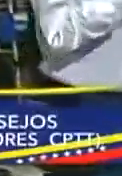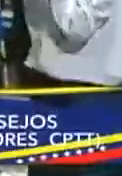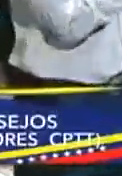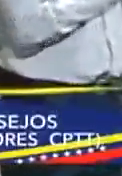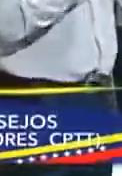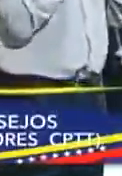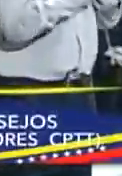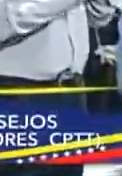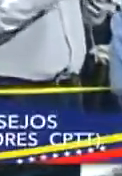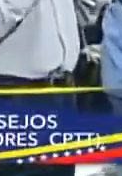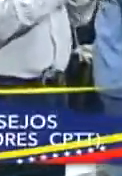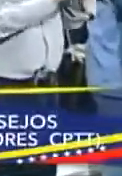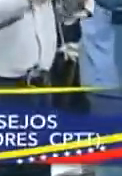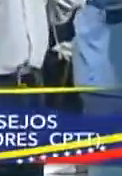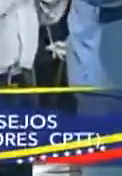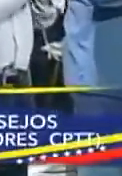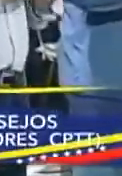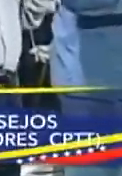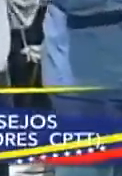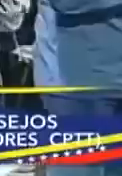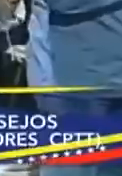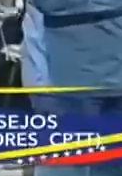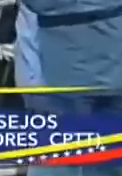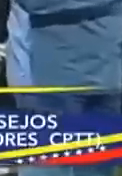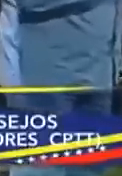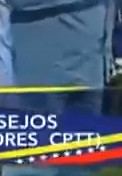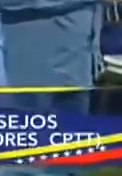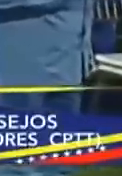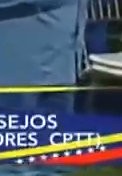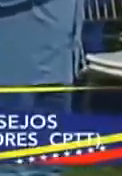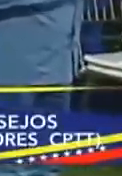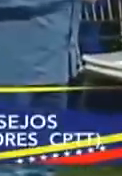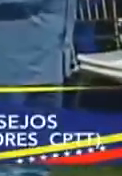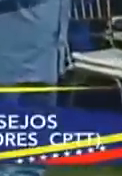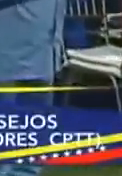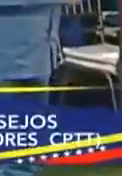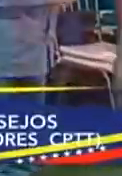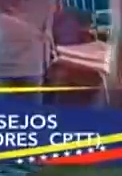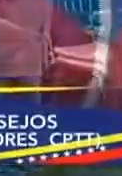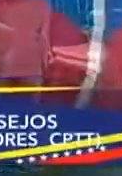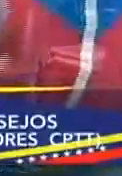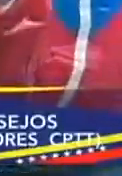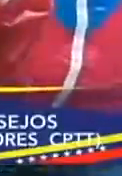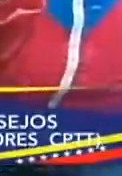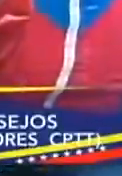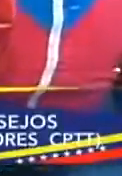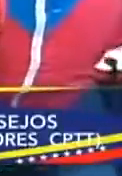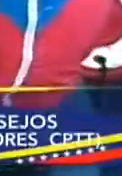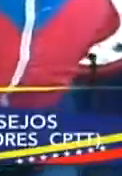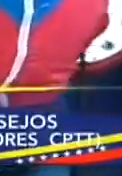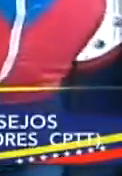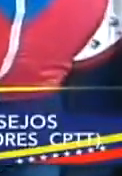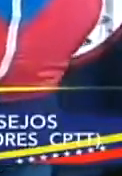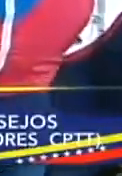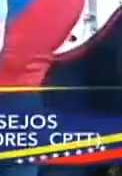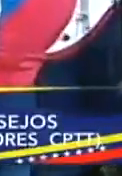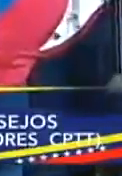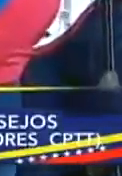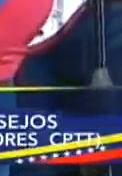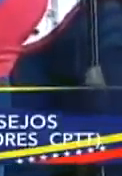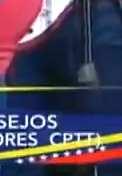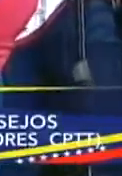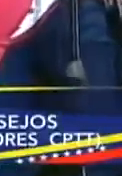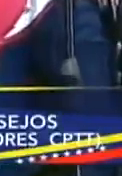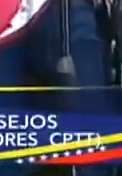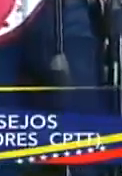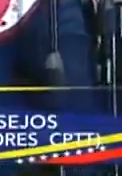enemigo, es el imperialismo, ya él lo venceré. Sé que hay un enemigo, es el imperialismo, ya él lo venceré. Y con